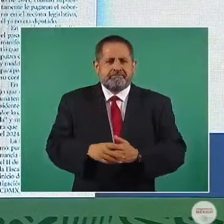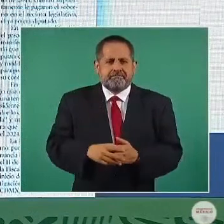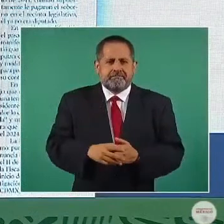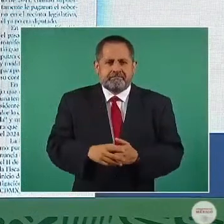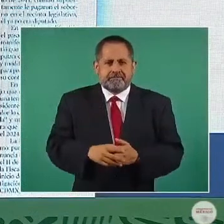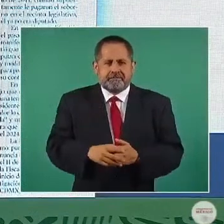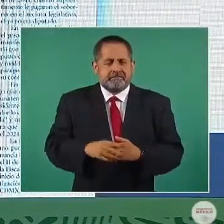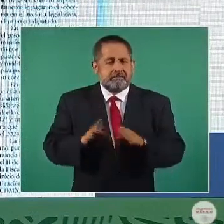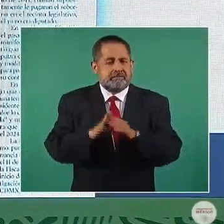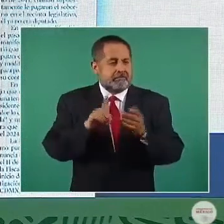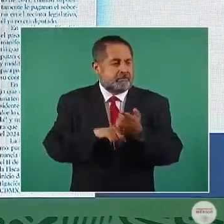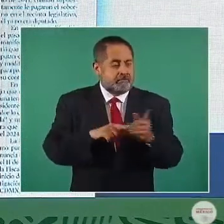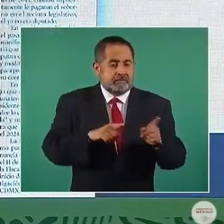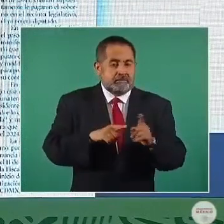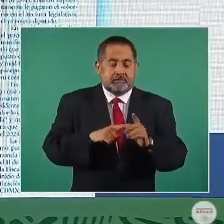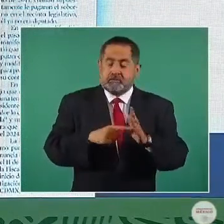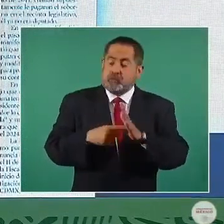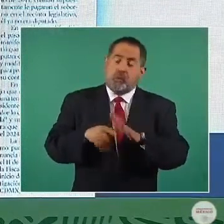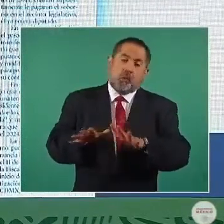a pantalla